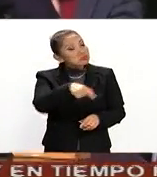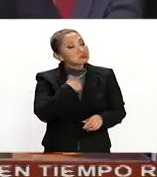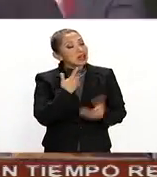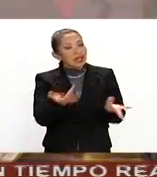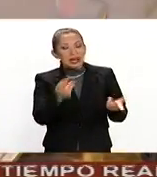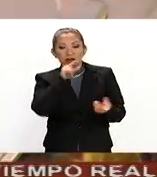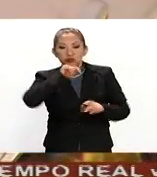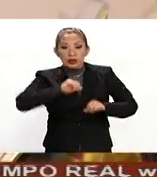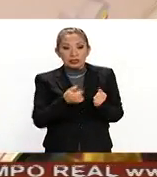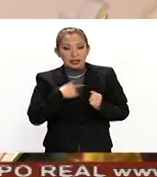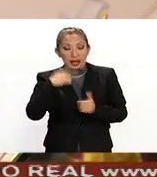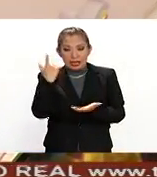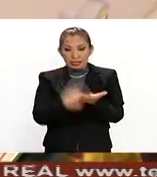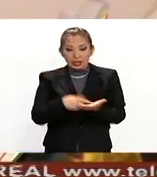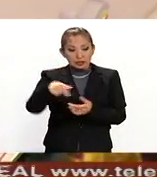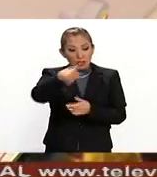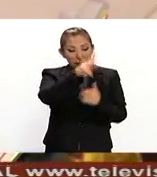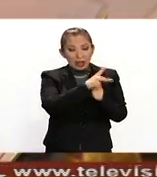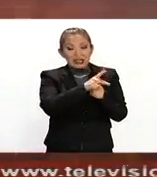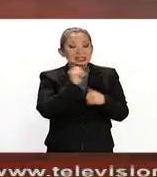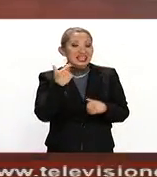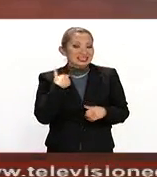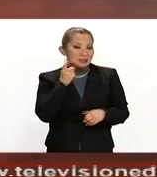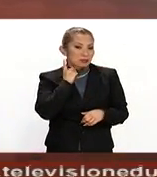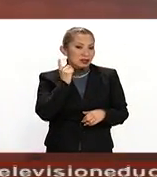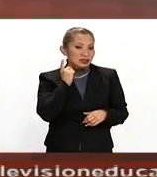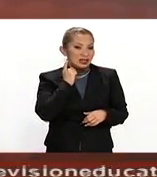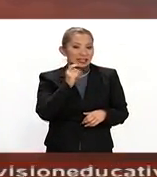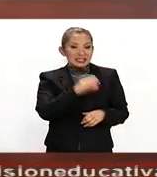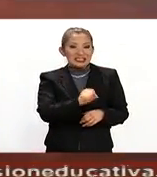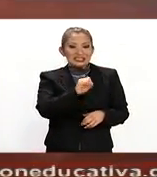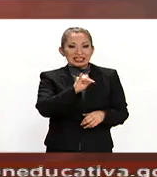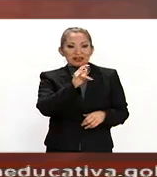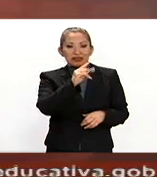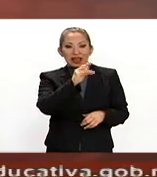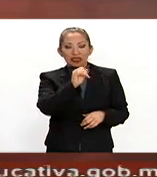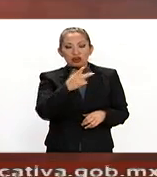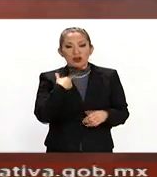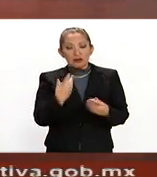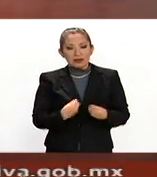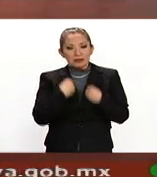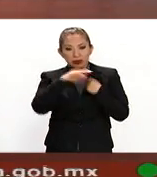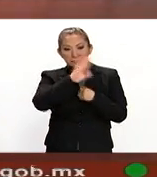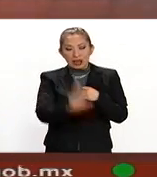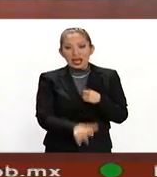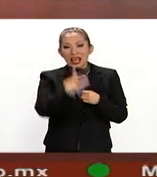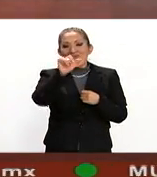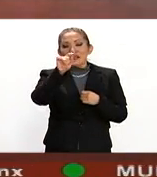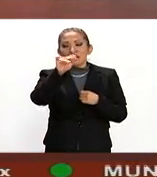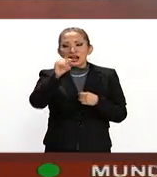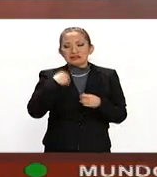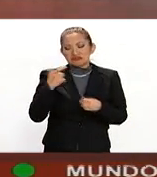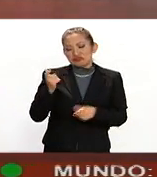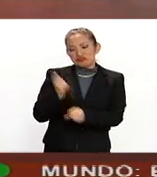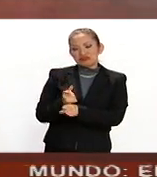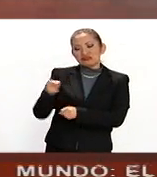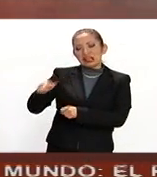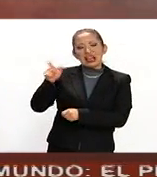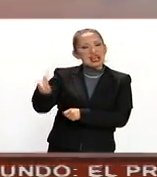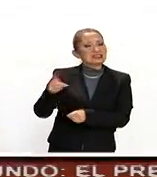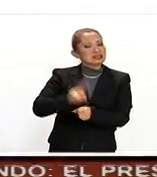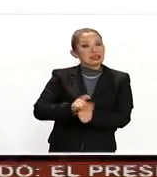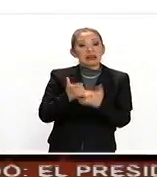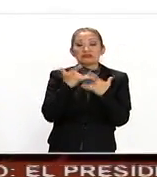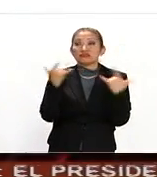el Twitter. En el interior del país, el exdiputado Sigifredo López, sobreviviente a una masacre de las FARC, dijo que se trata de un